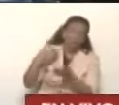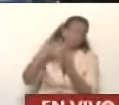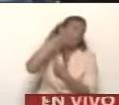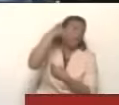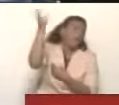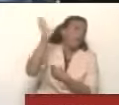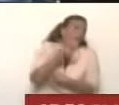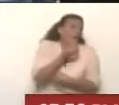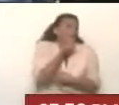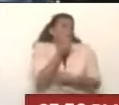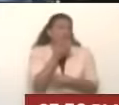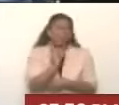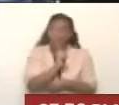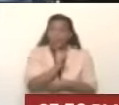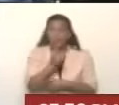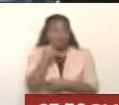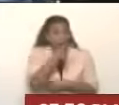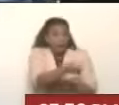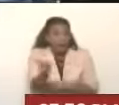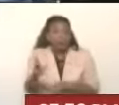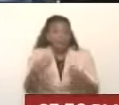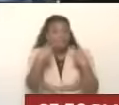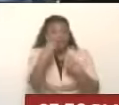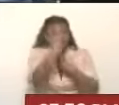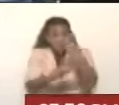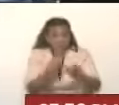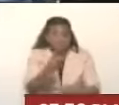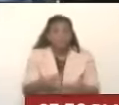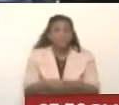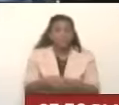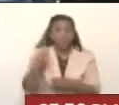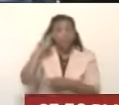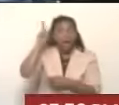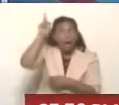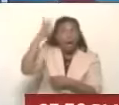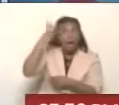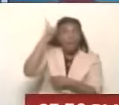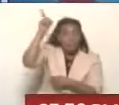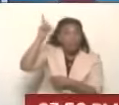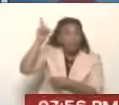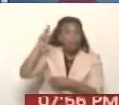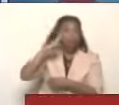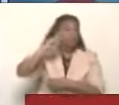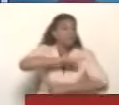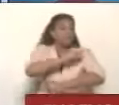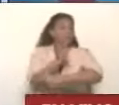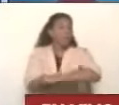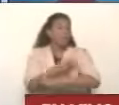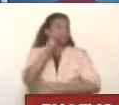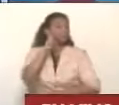se lo decía en estos días a alguien que nos visitó. Le decía, allá arriba está